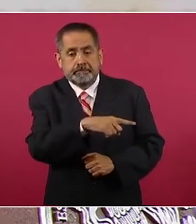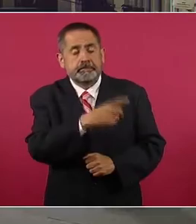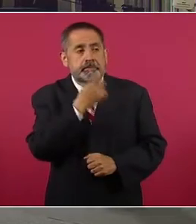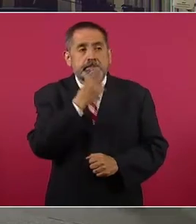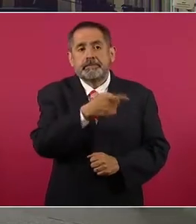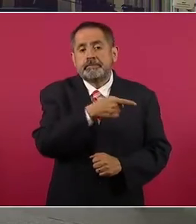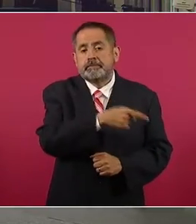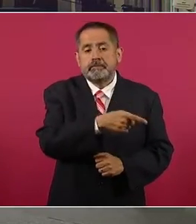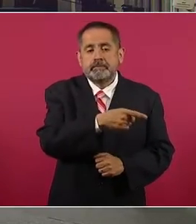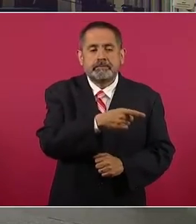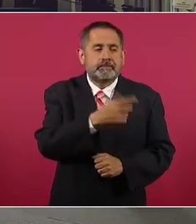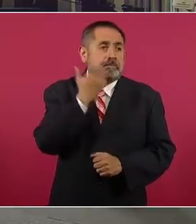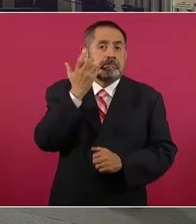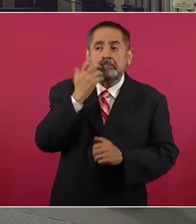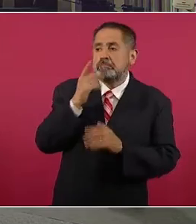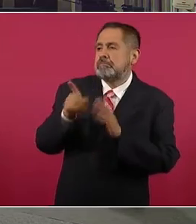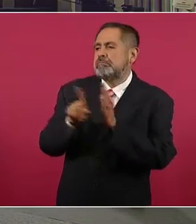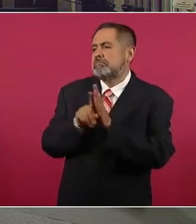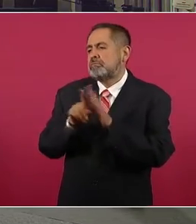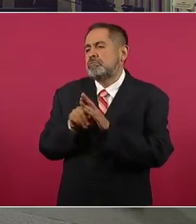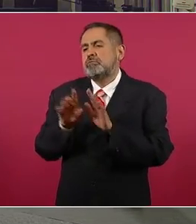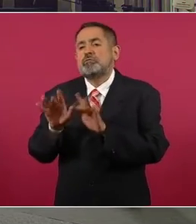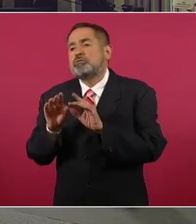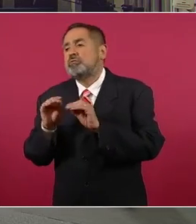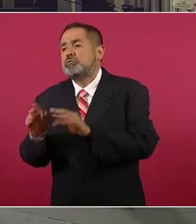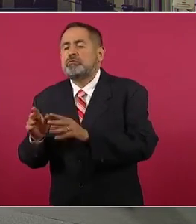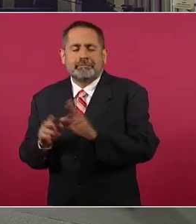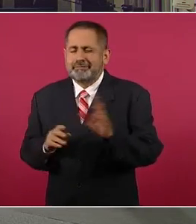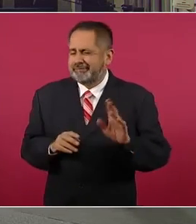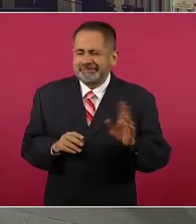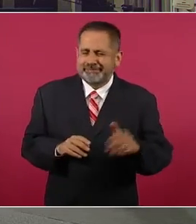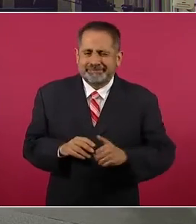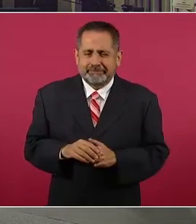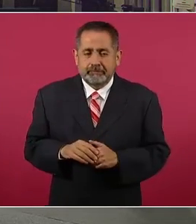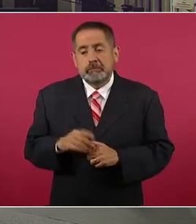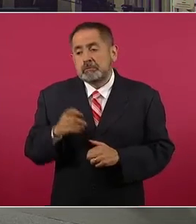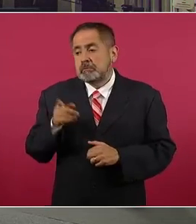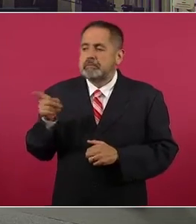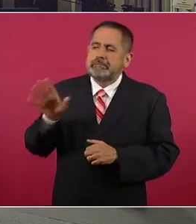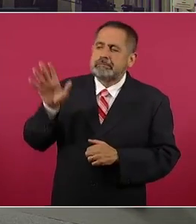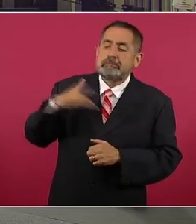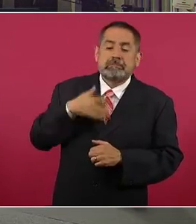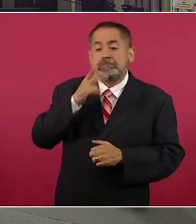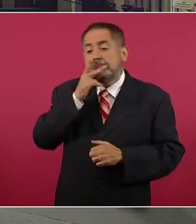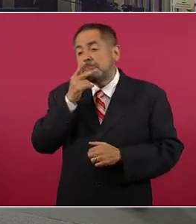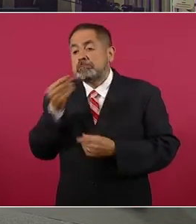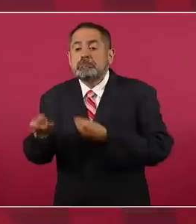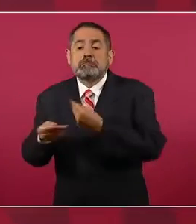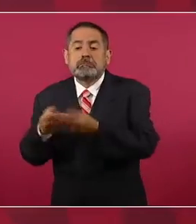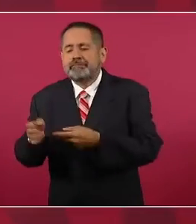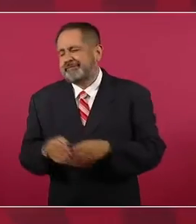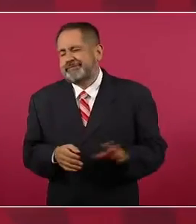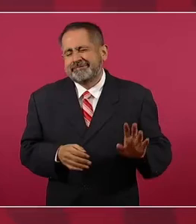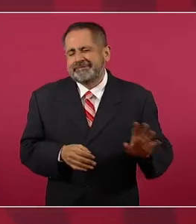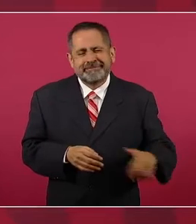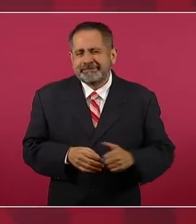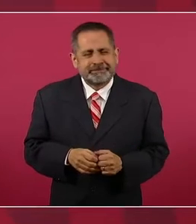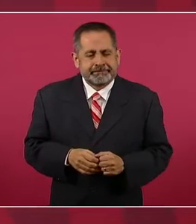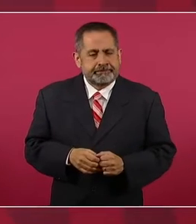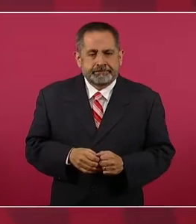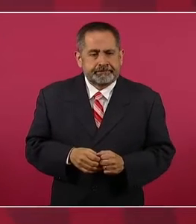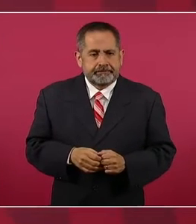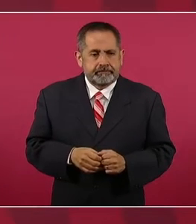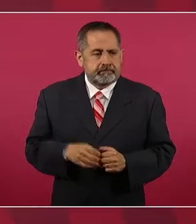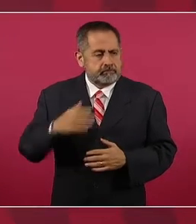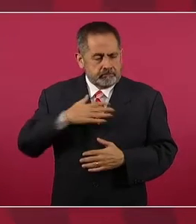llaman populismo, paternalismo, todo lo que se destina a apoyar a